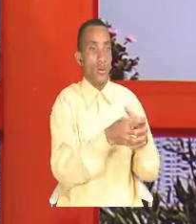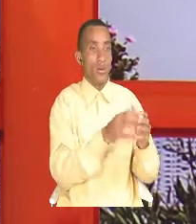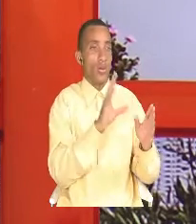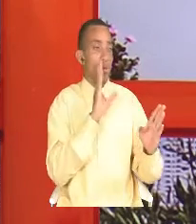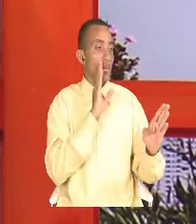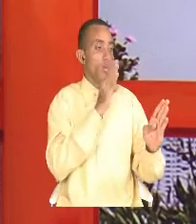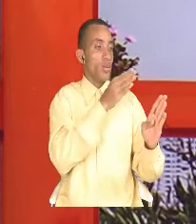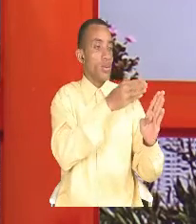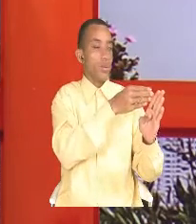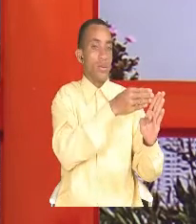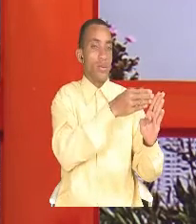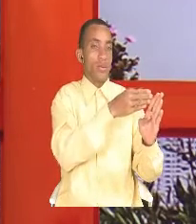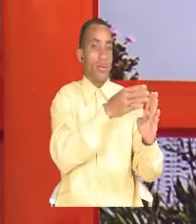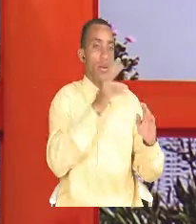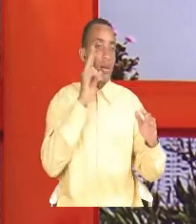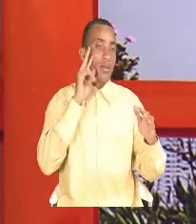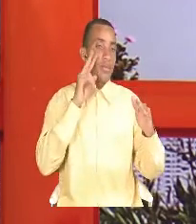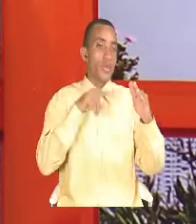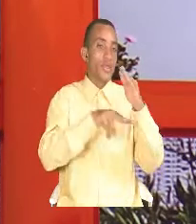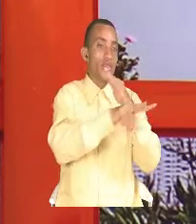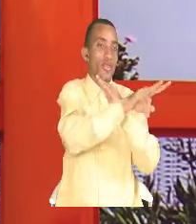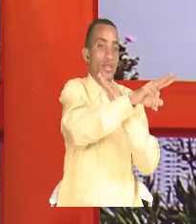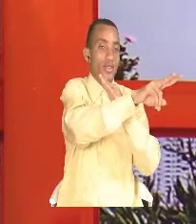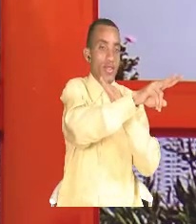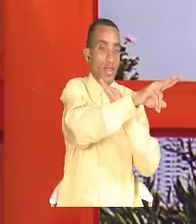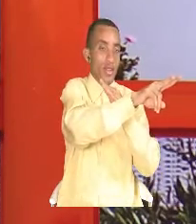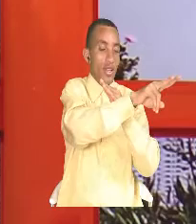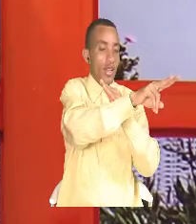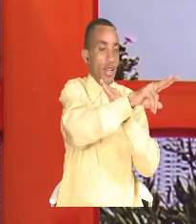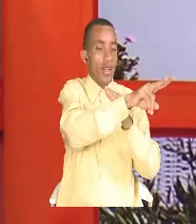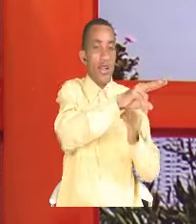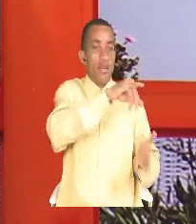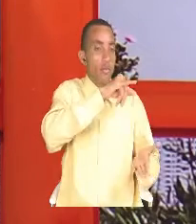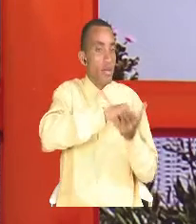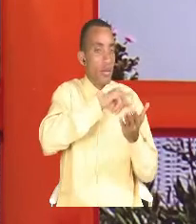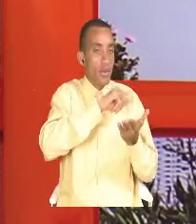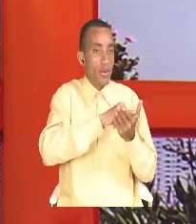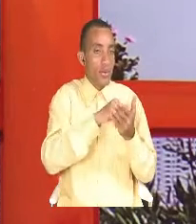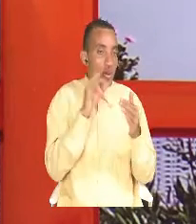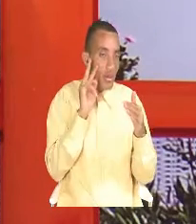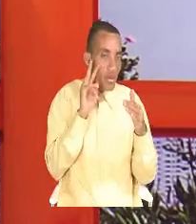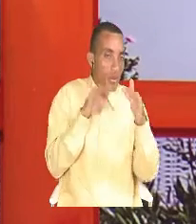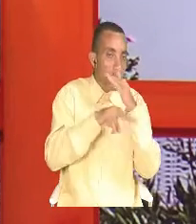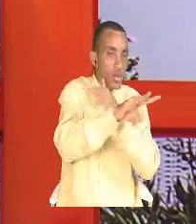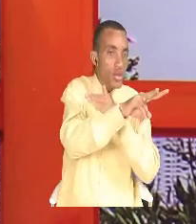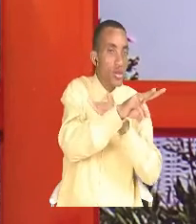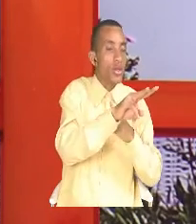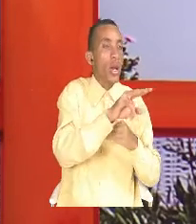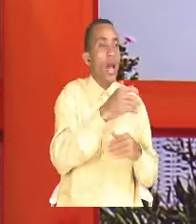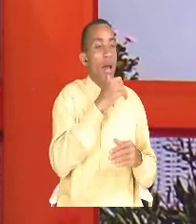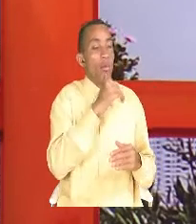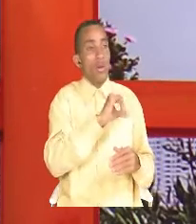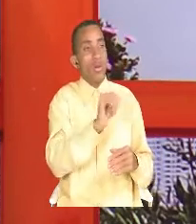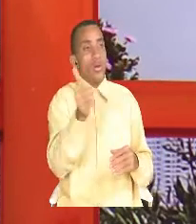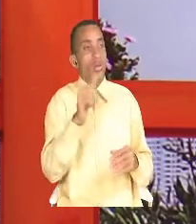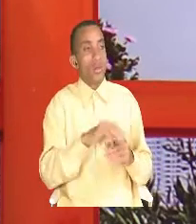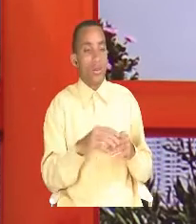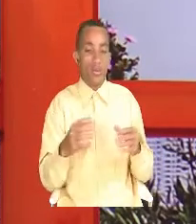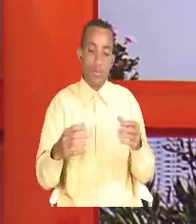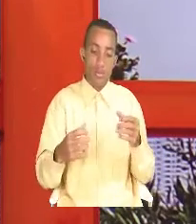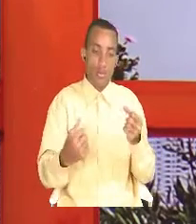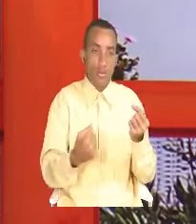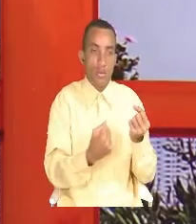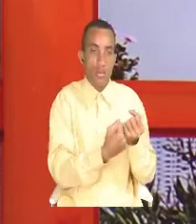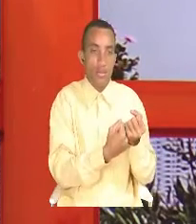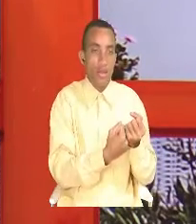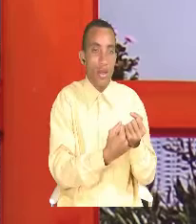hacia una misma visión, que estén motivadas, que estén totalmente cohesionadas. Y no solo eso, sino que también se tenga una complementariedad, es